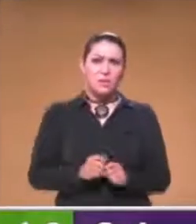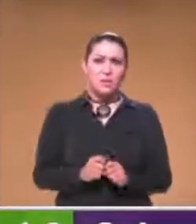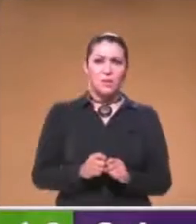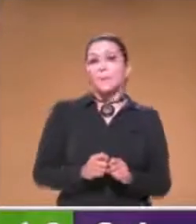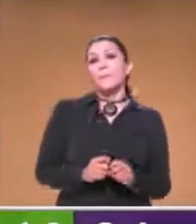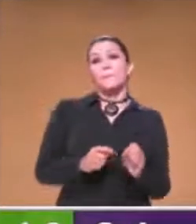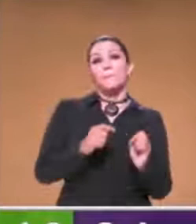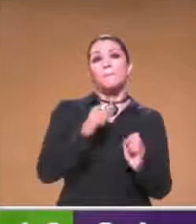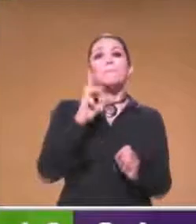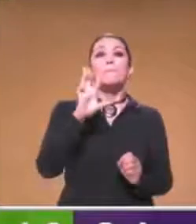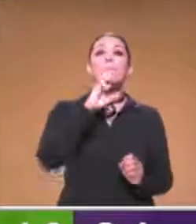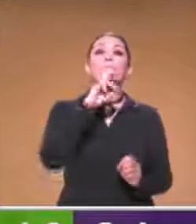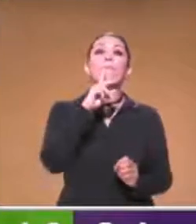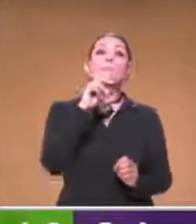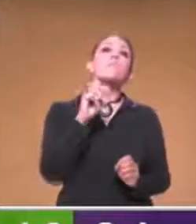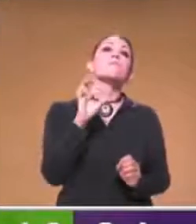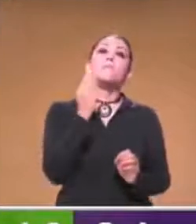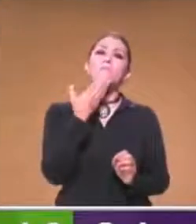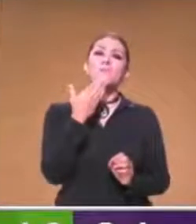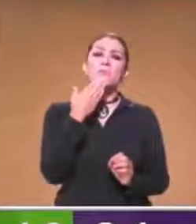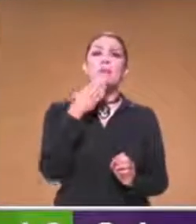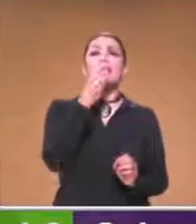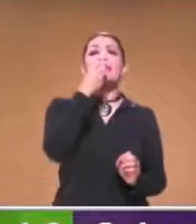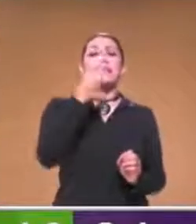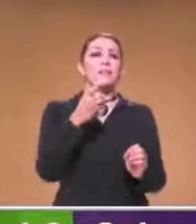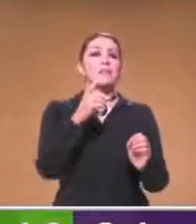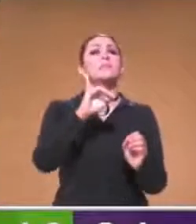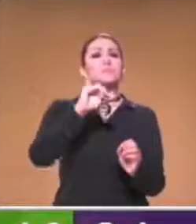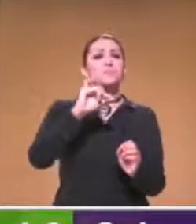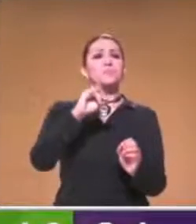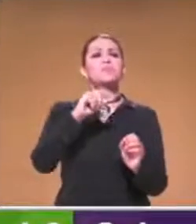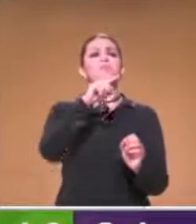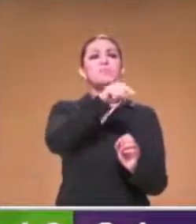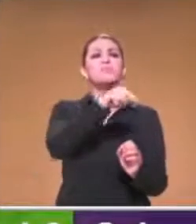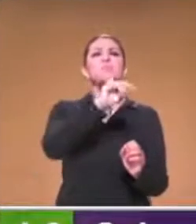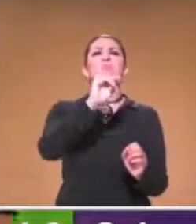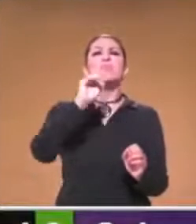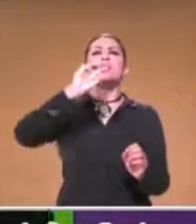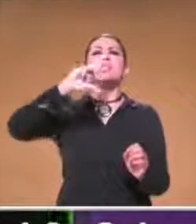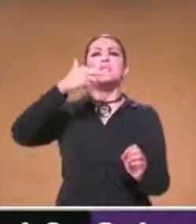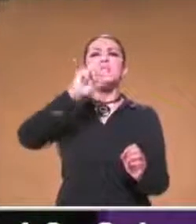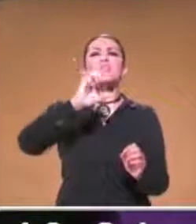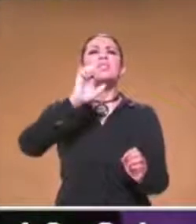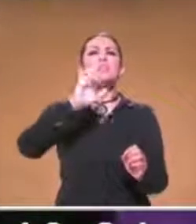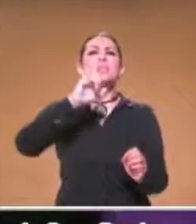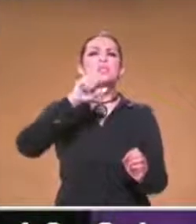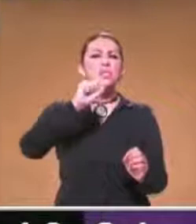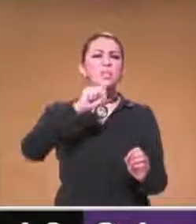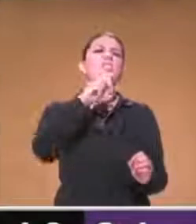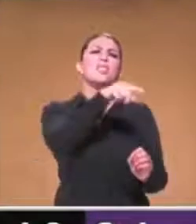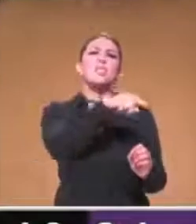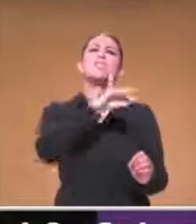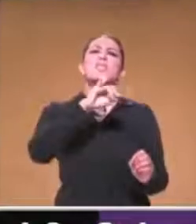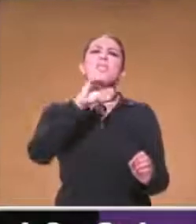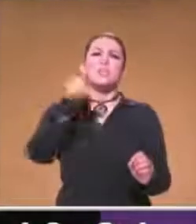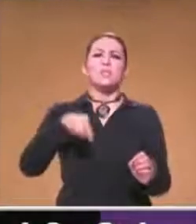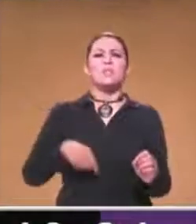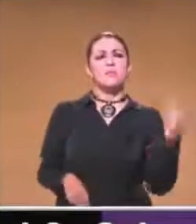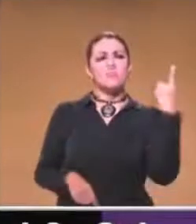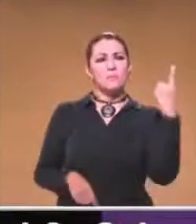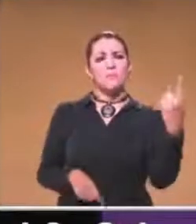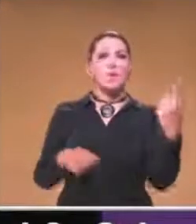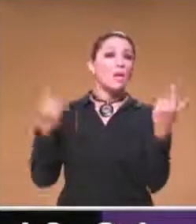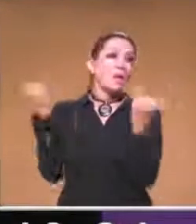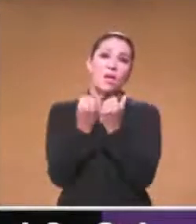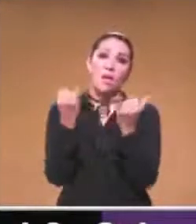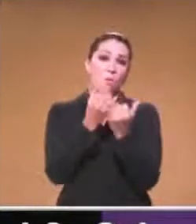respuesta correcta, diría Yes, she is. Sí, sí lo es. Lo mismo aplica para masculino. Únicamente vamos